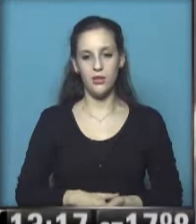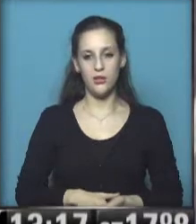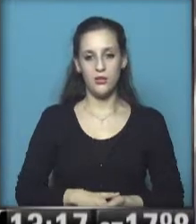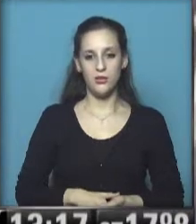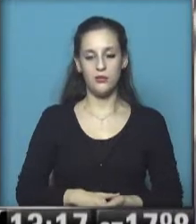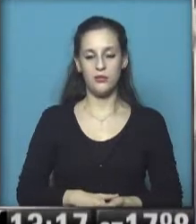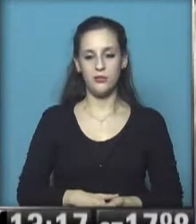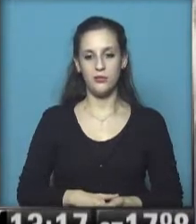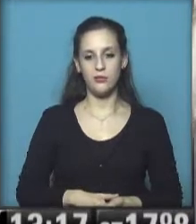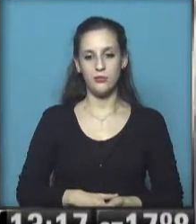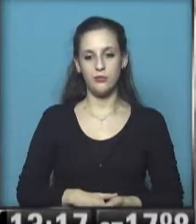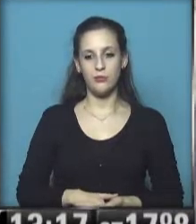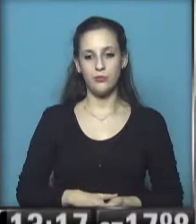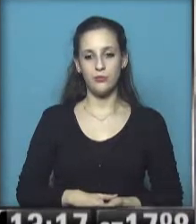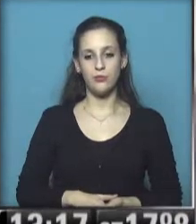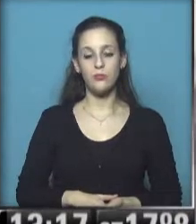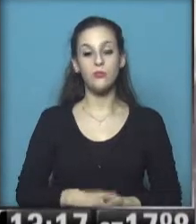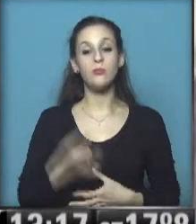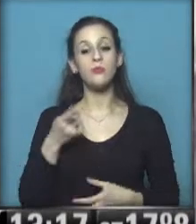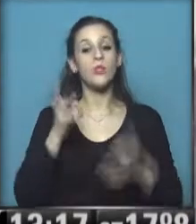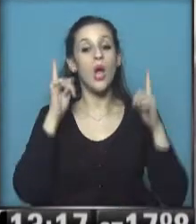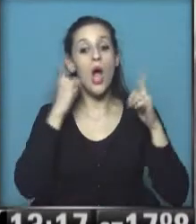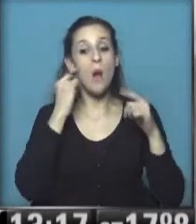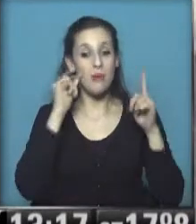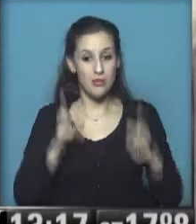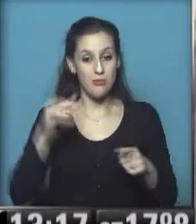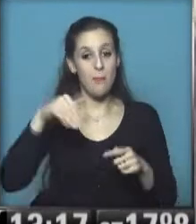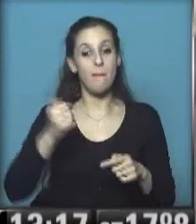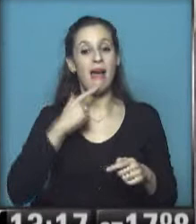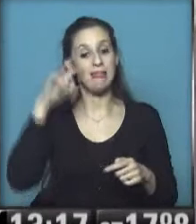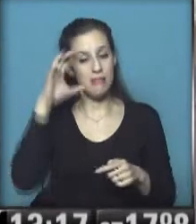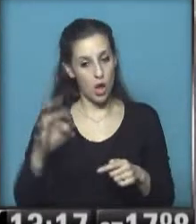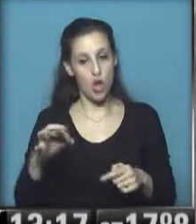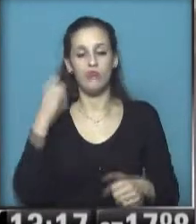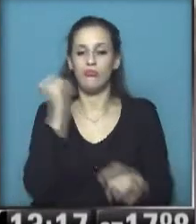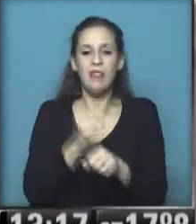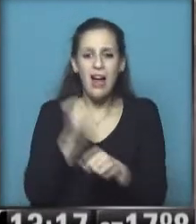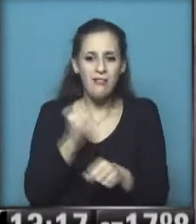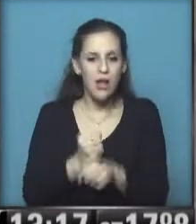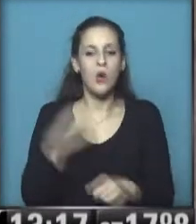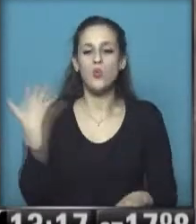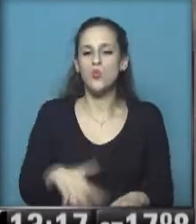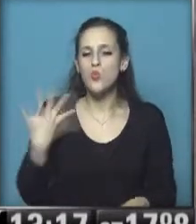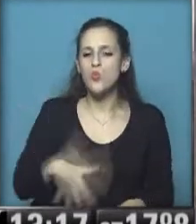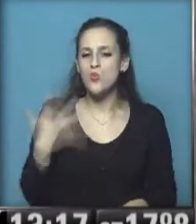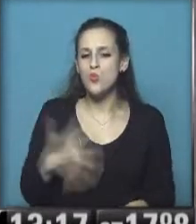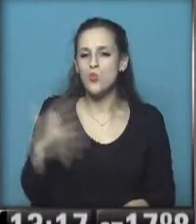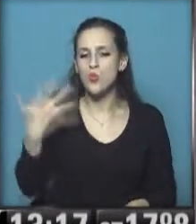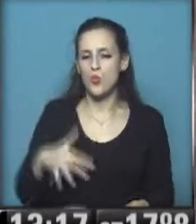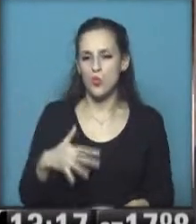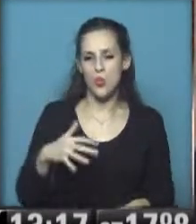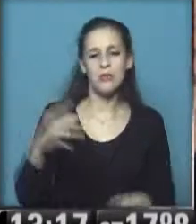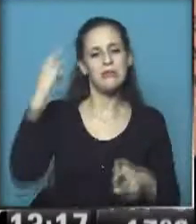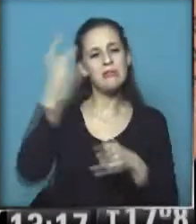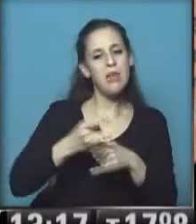Teo tuvo una carrera relativamente extensa y fue siempre muy creativo en cada una de sus etapas, ¿no?